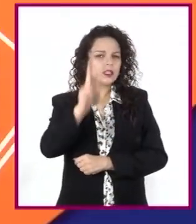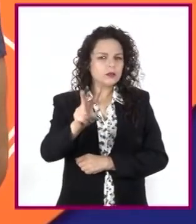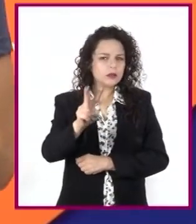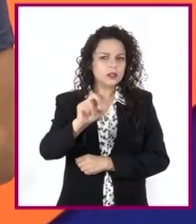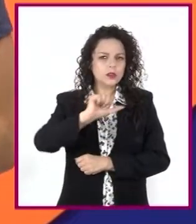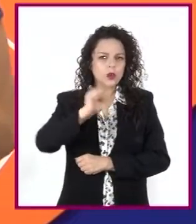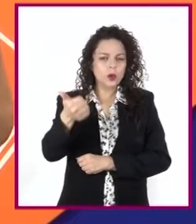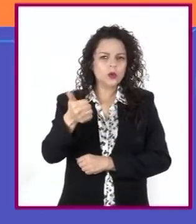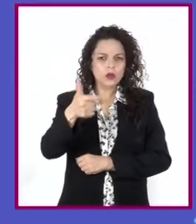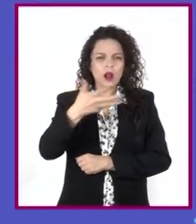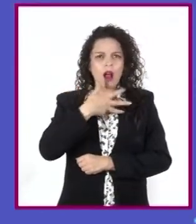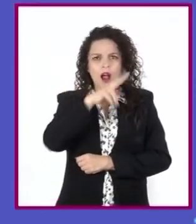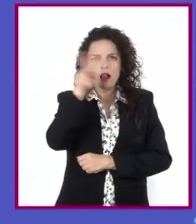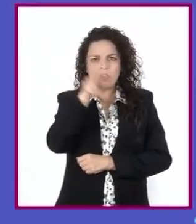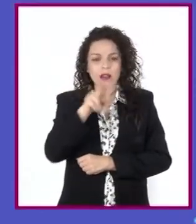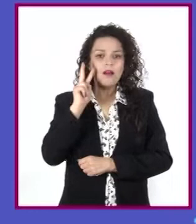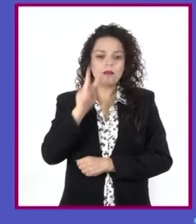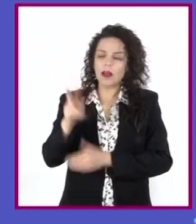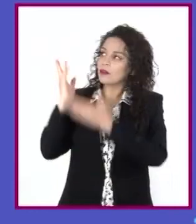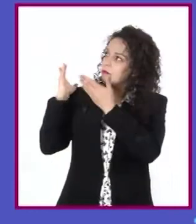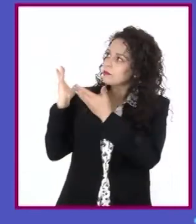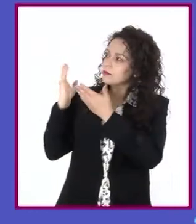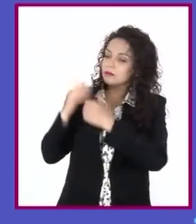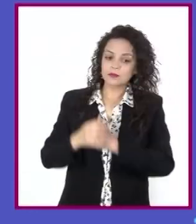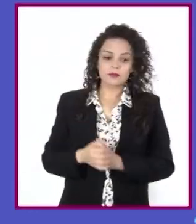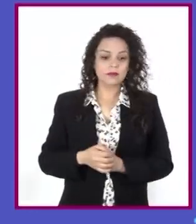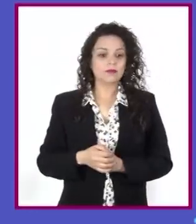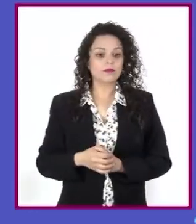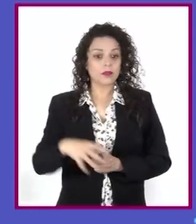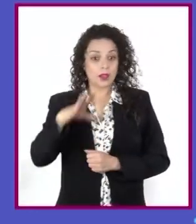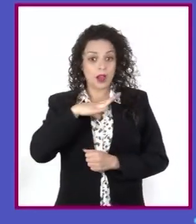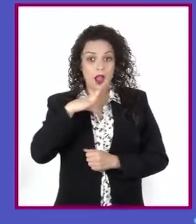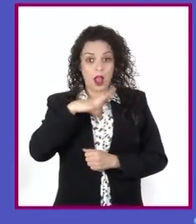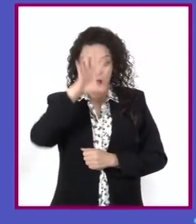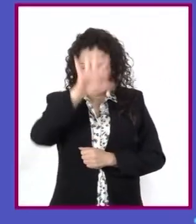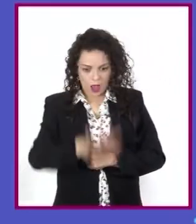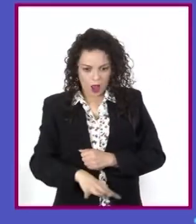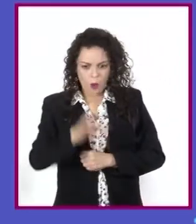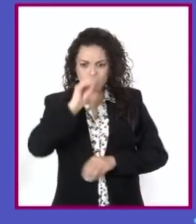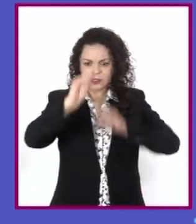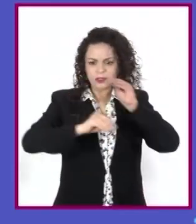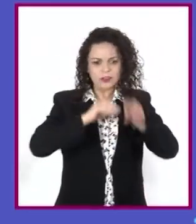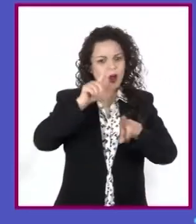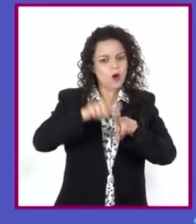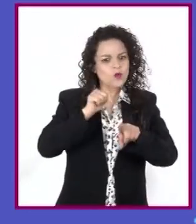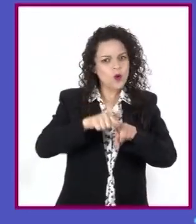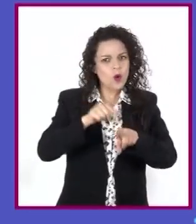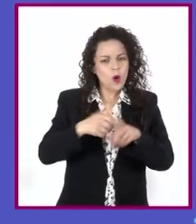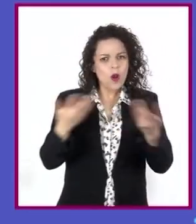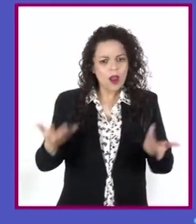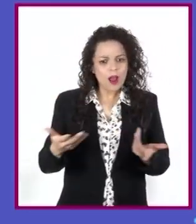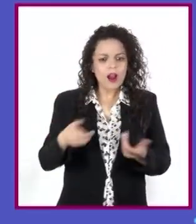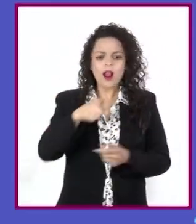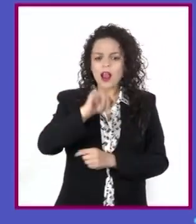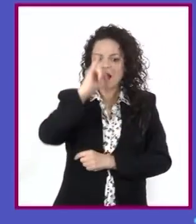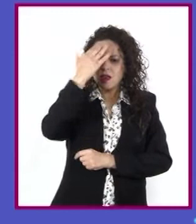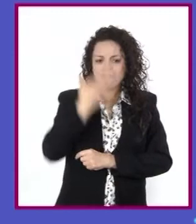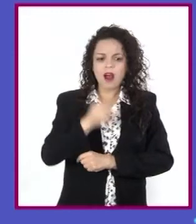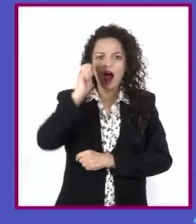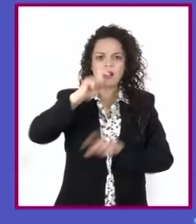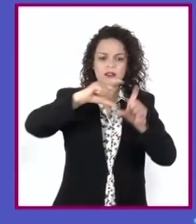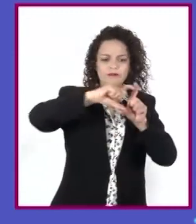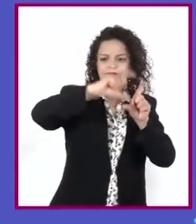fuente? Esta otra fuente tiene una portada muy colorida. Muestra la imagen de un arco iris y